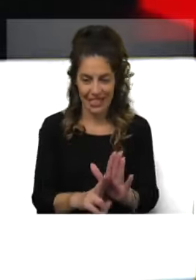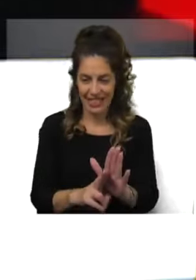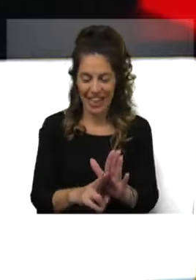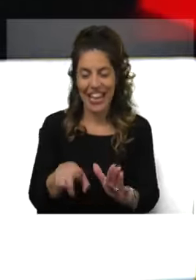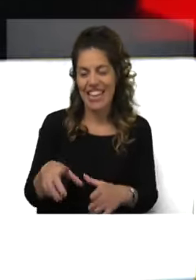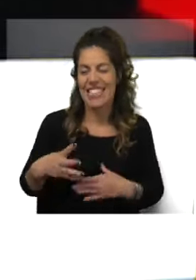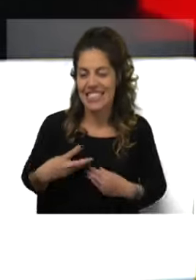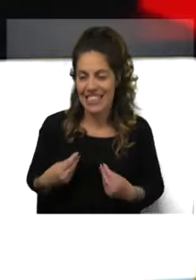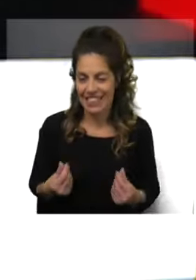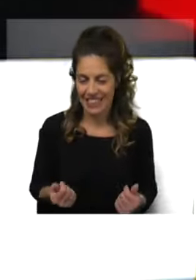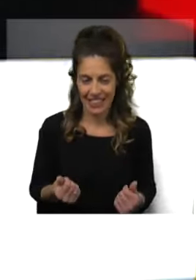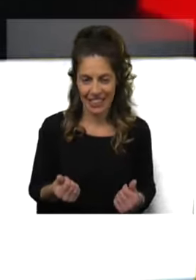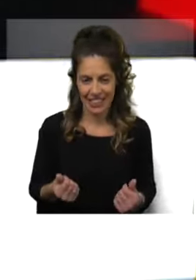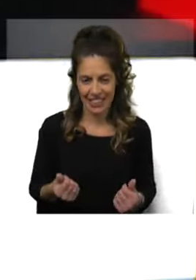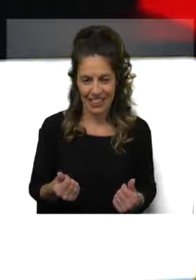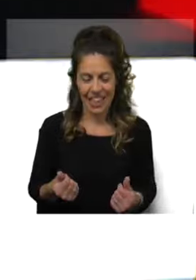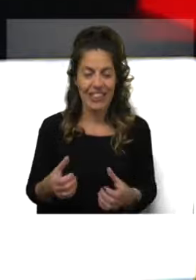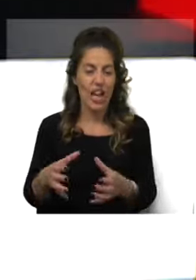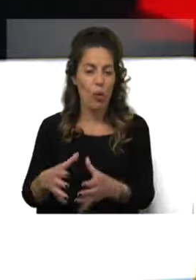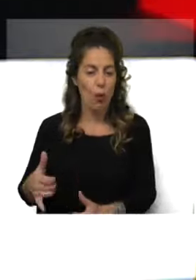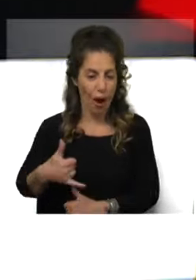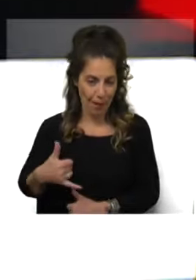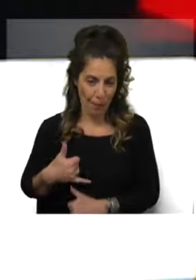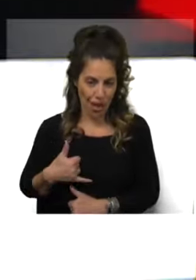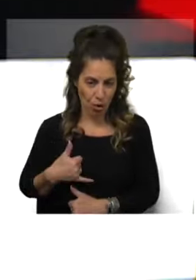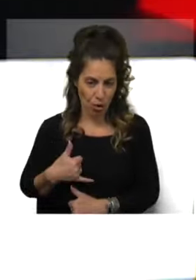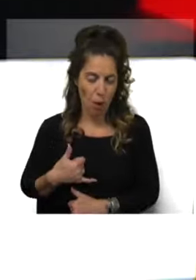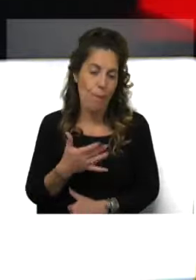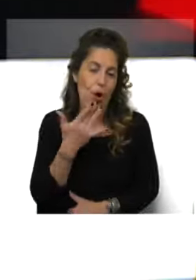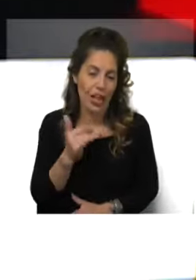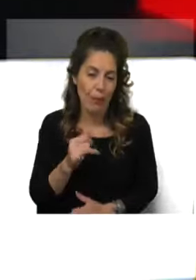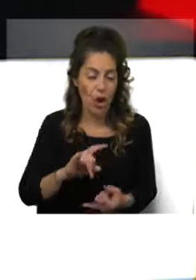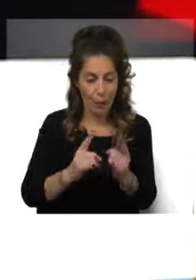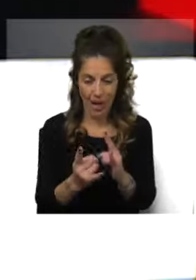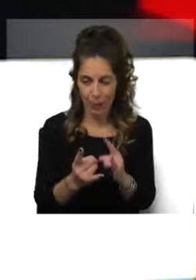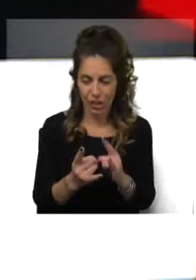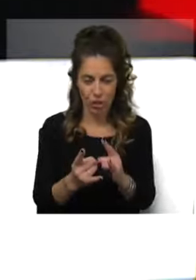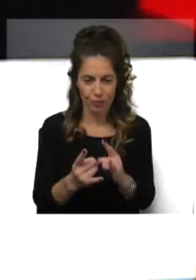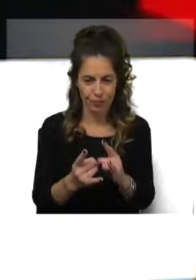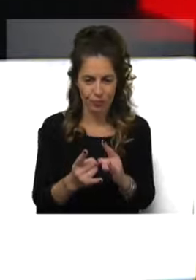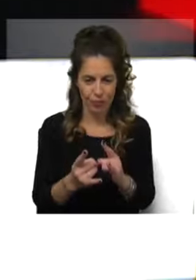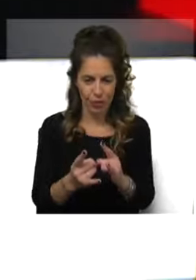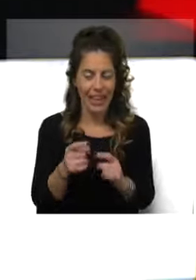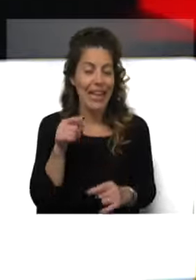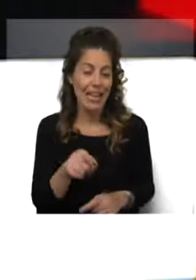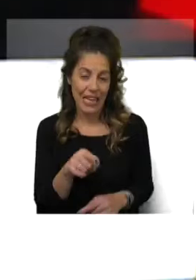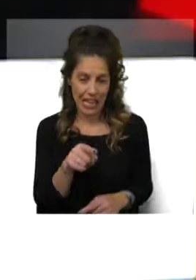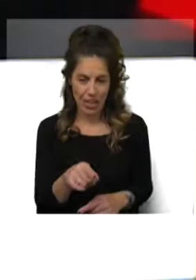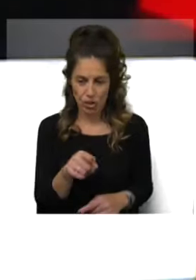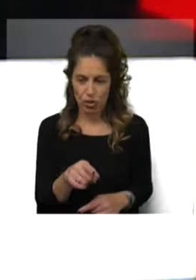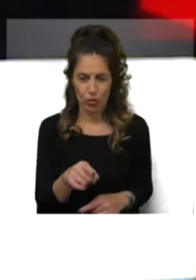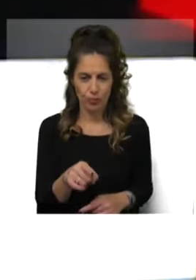sentir eh de de las fuerzas armadas en eh Por ejemplo en el parlamento no entonces eh Y eso es